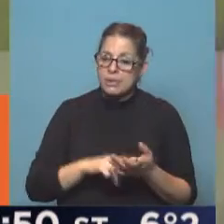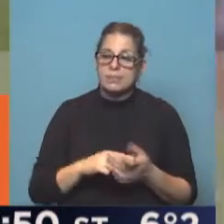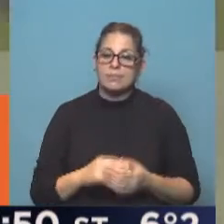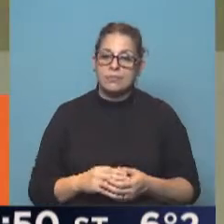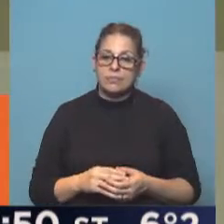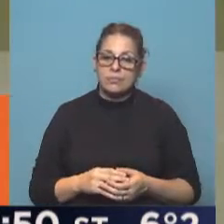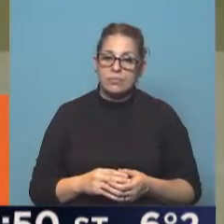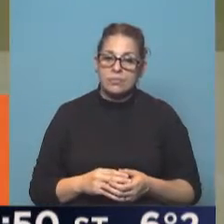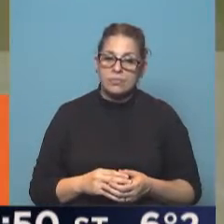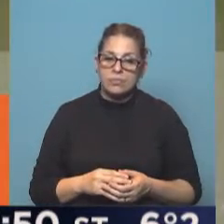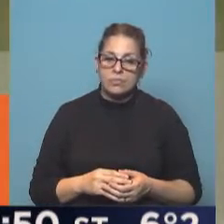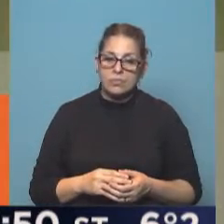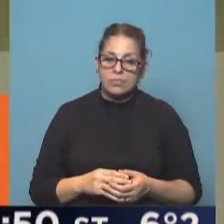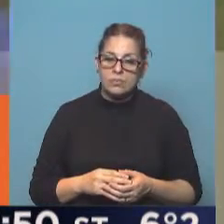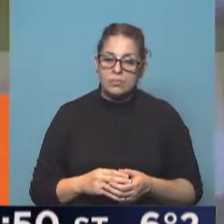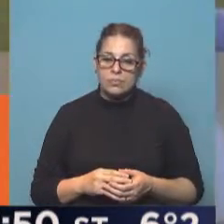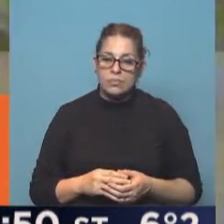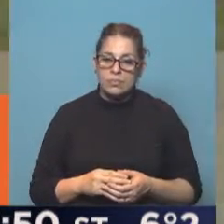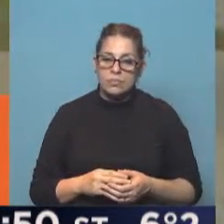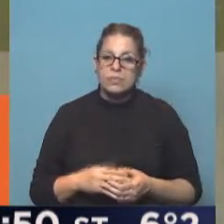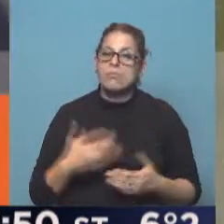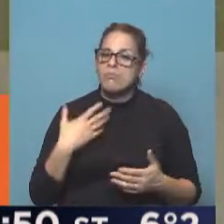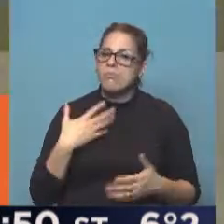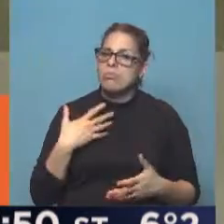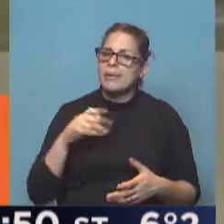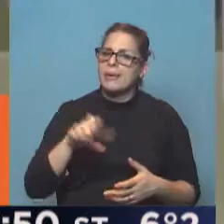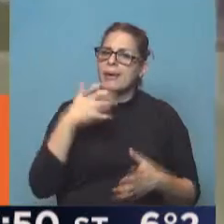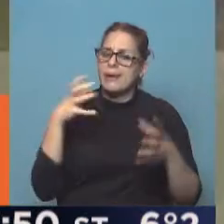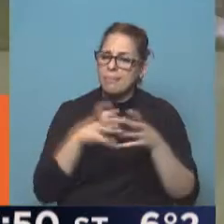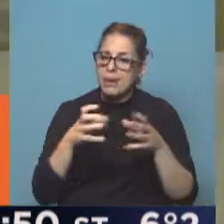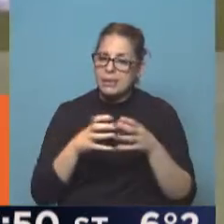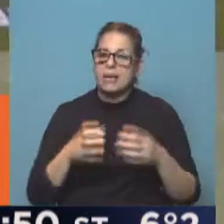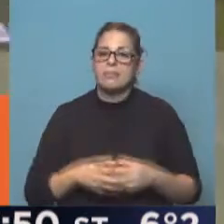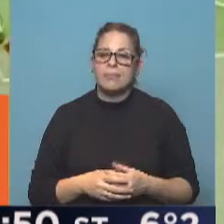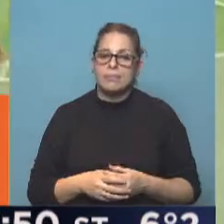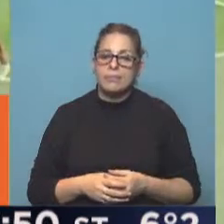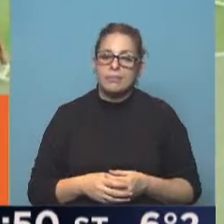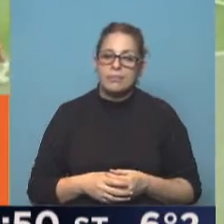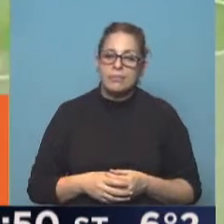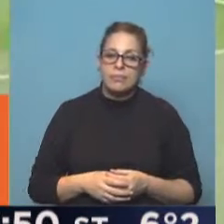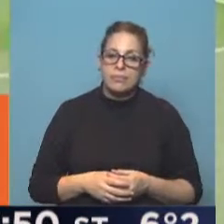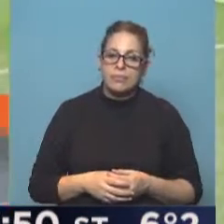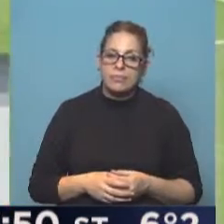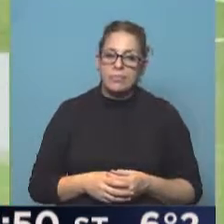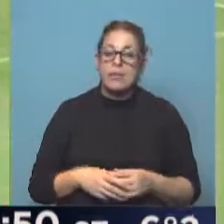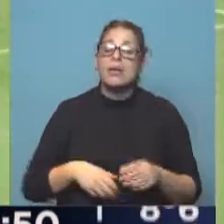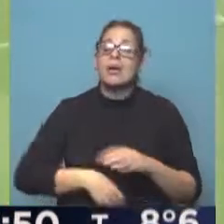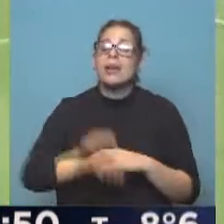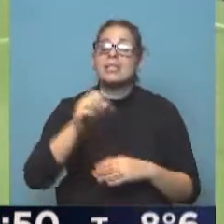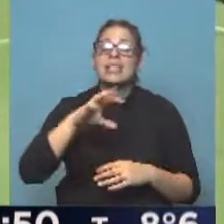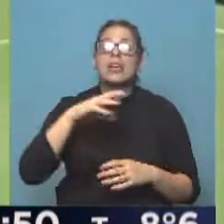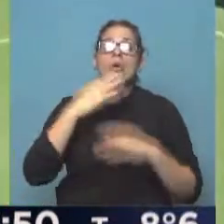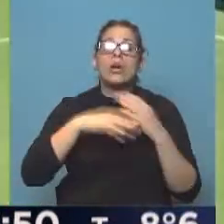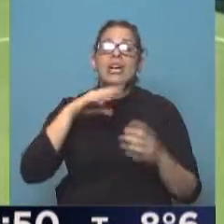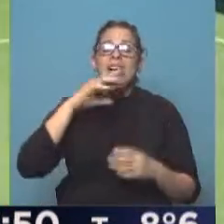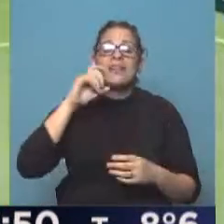que guapeaba y se llevaba el balón contra todos los defensores. Fíjense el agua que se desprendía del terreno de juego y de cabeza Edinson Cavani ponía